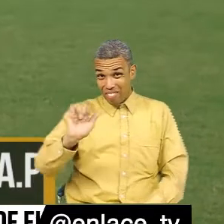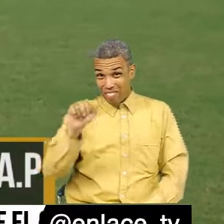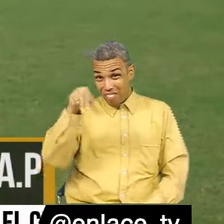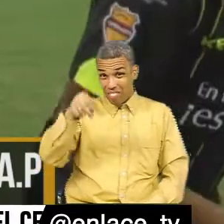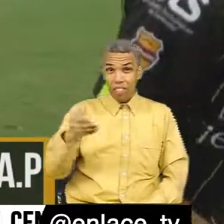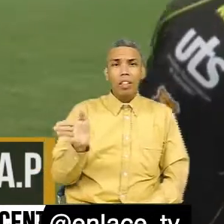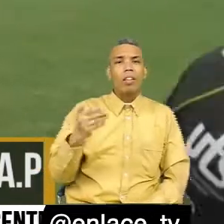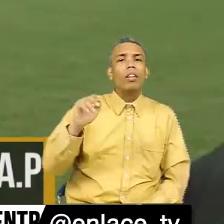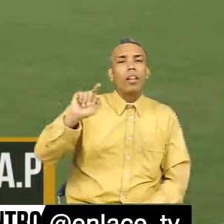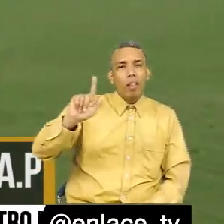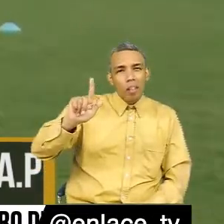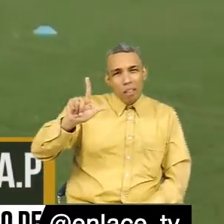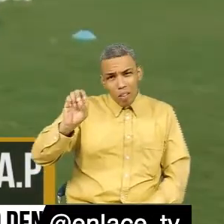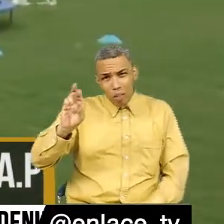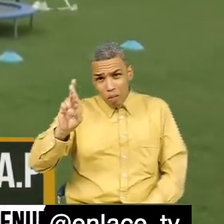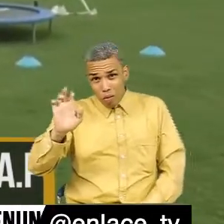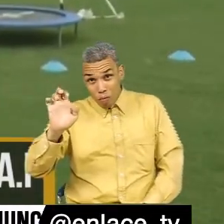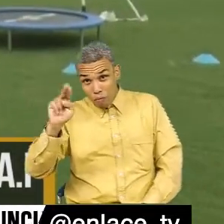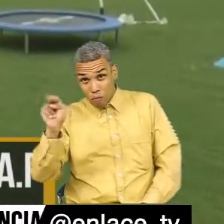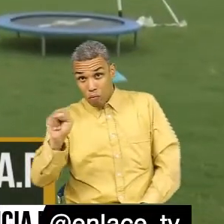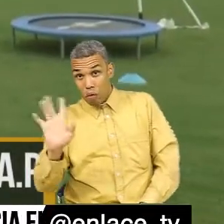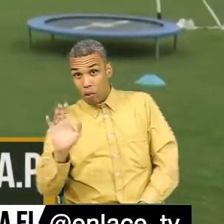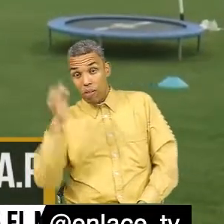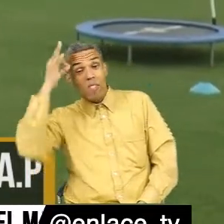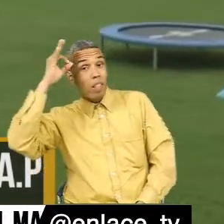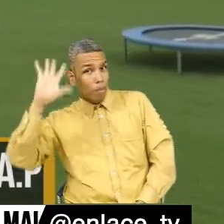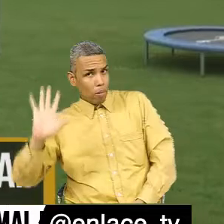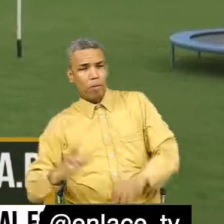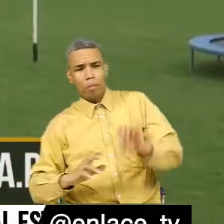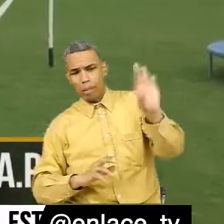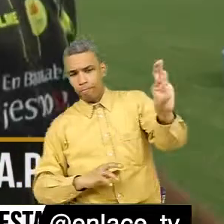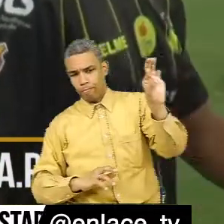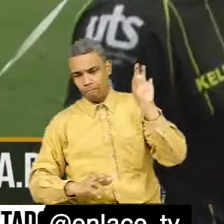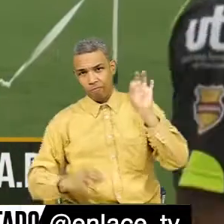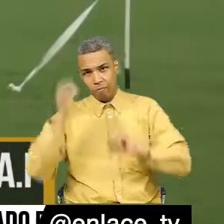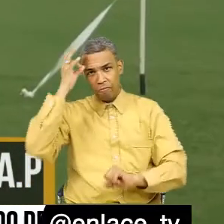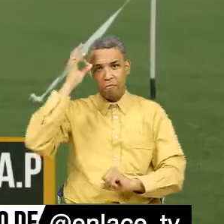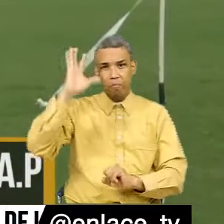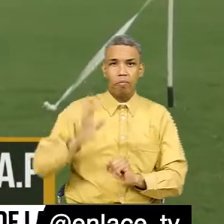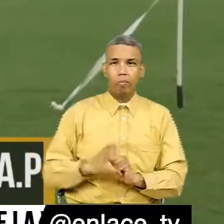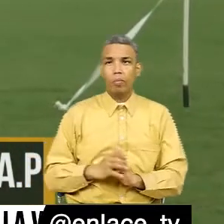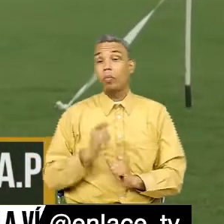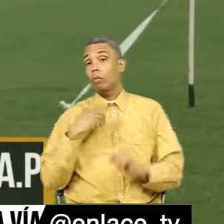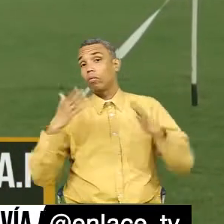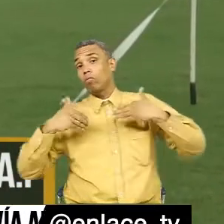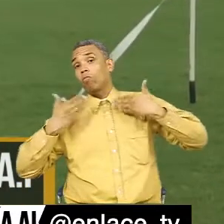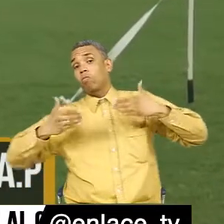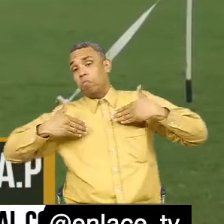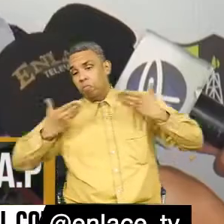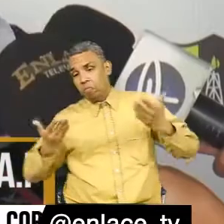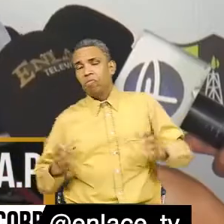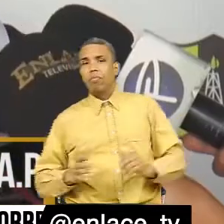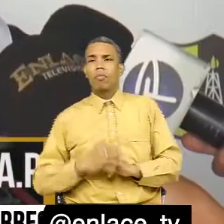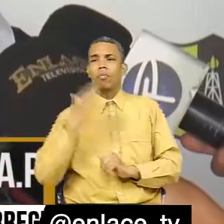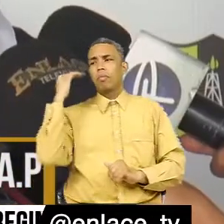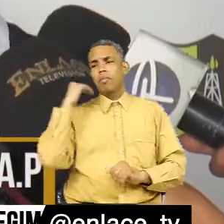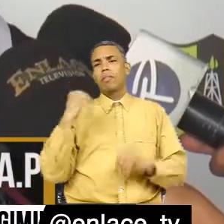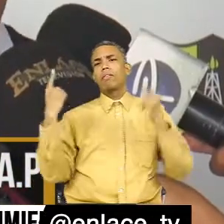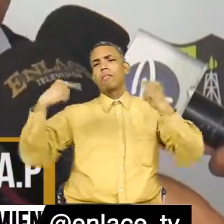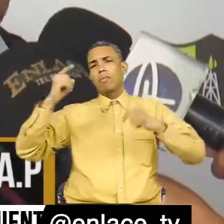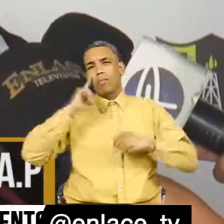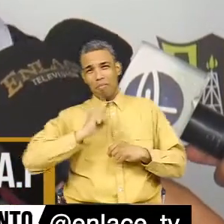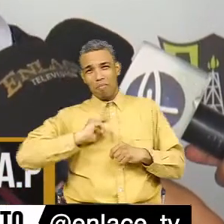contento con lo que hizo Flores en Ibagué, pero pues todos los equipos no son iguales, todos los partidos no son idénticos. Patriotas le gusta tocar